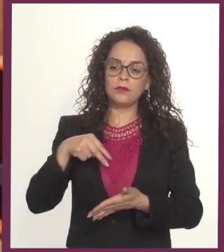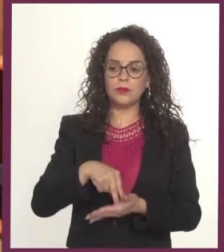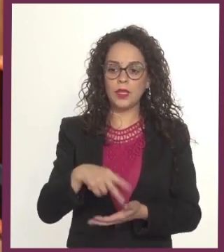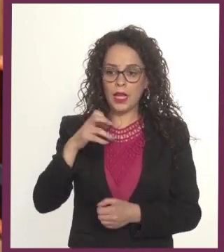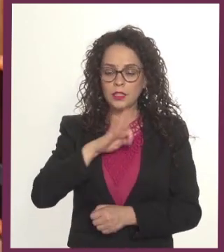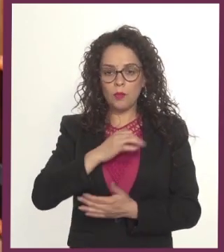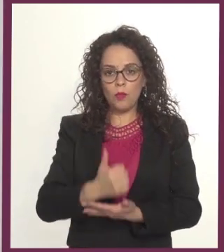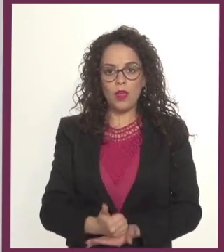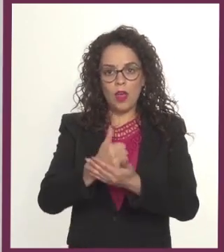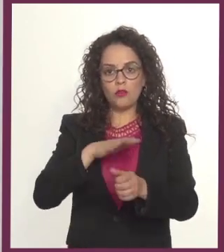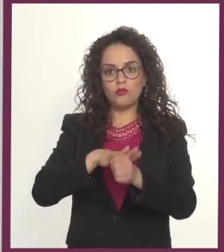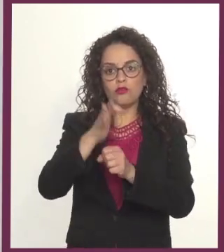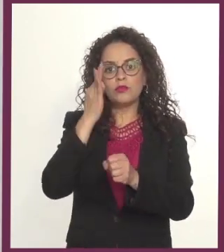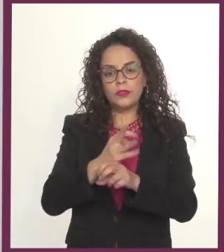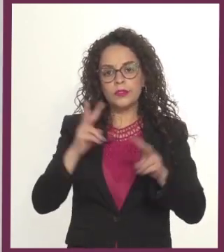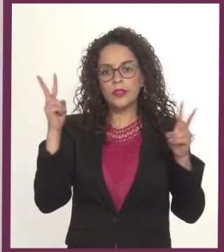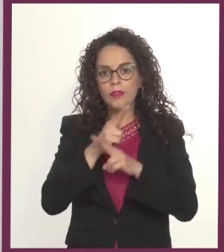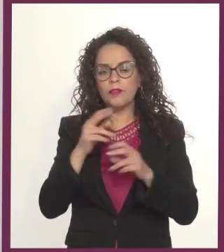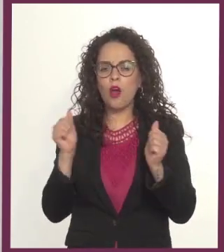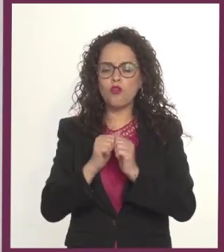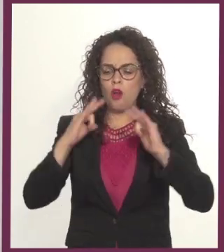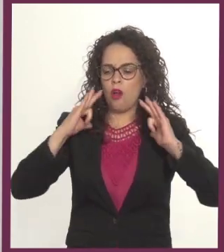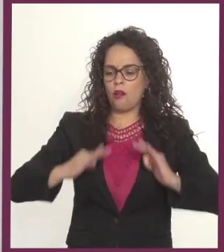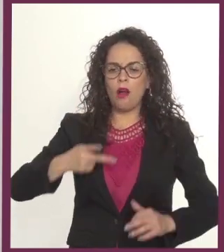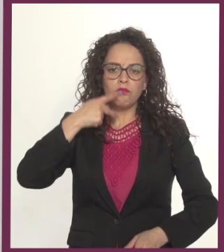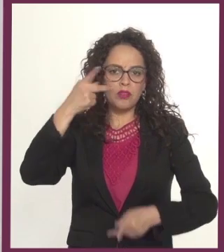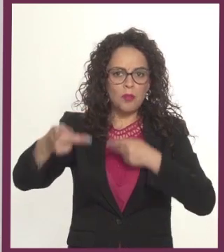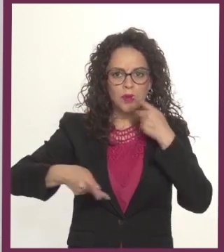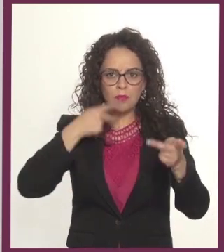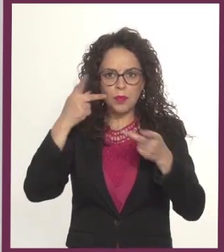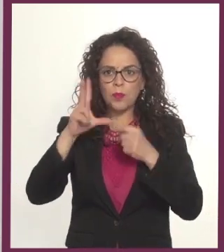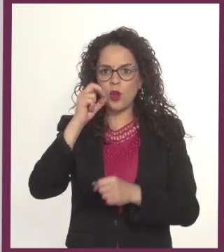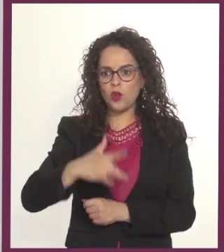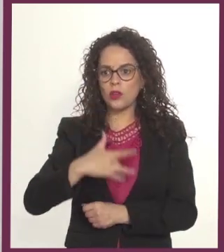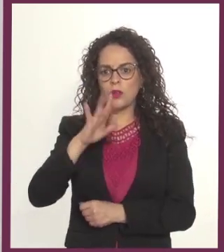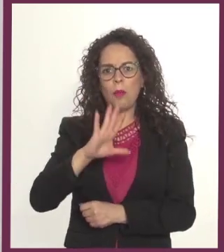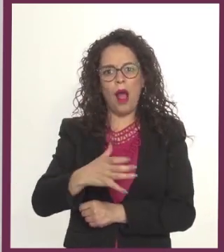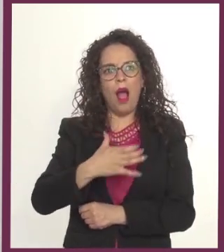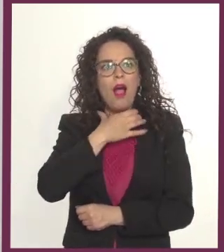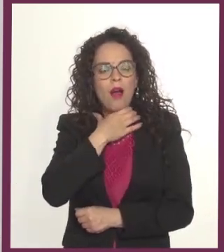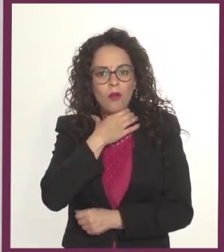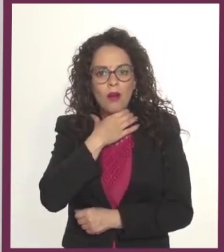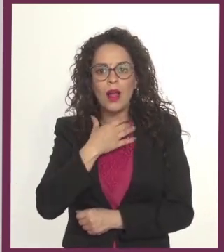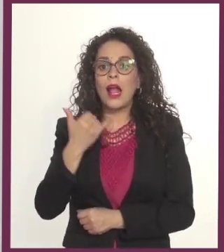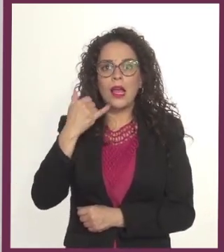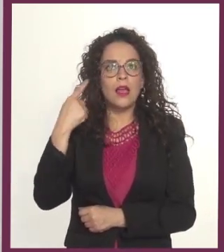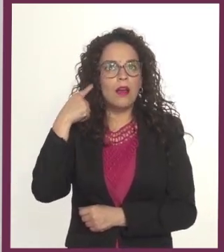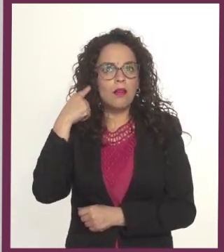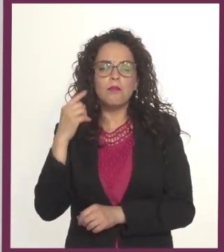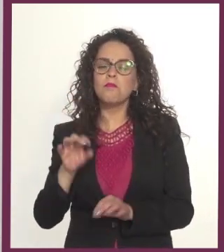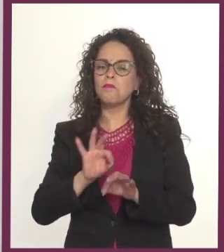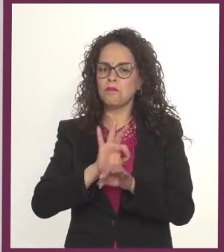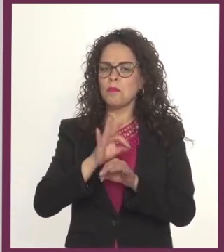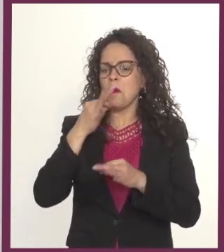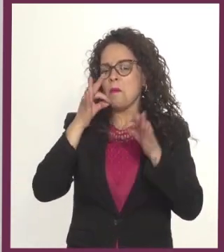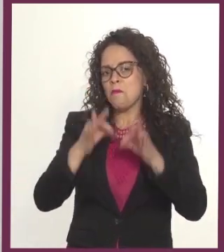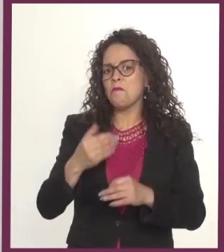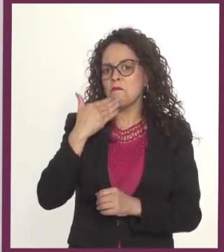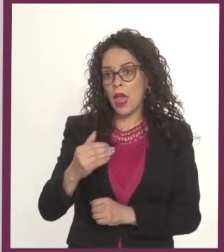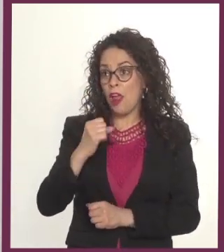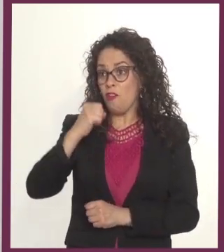siempre acompañada de una buena postura, nos da la cantidad de aire suficiente para hablar con comodidad, sin sentir que nos ahogamos y con